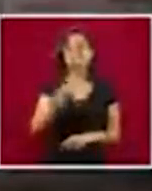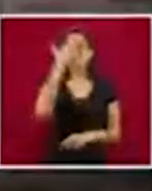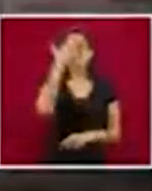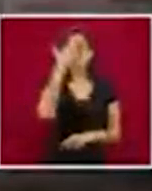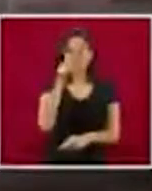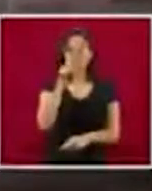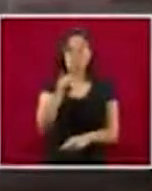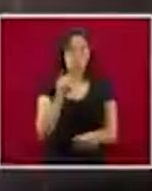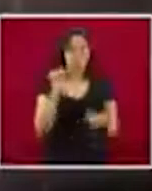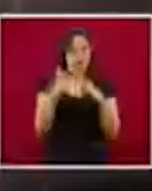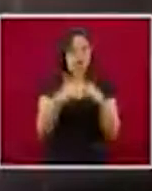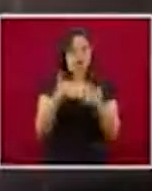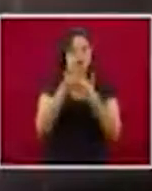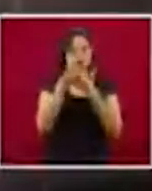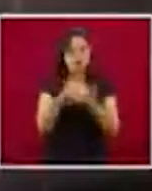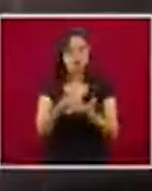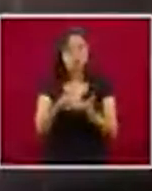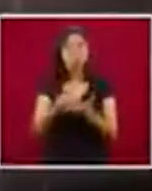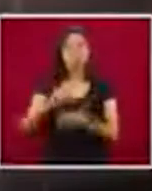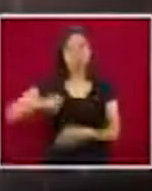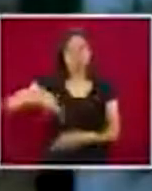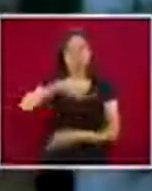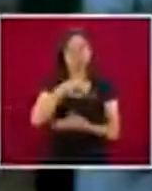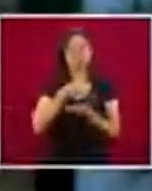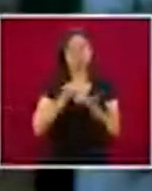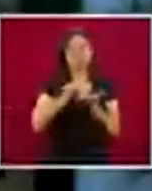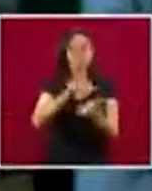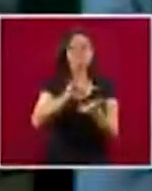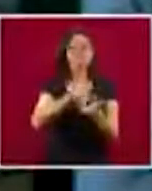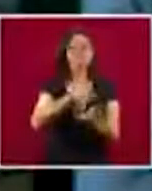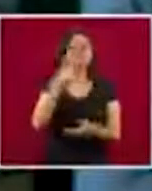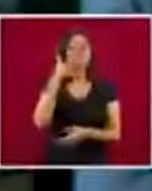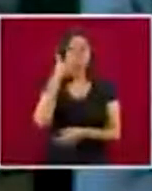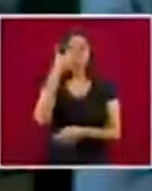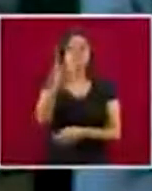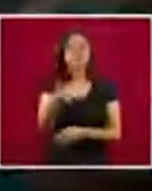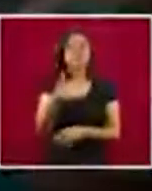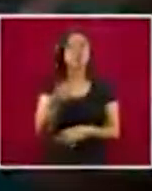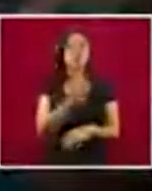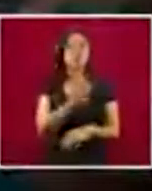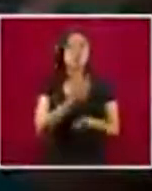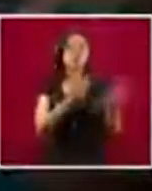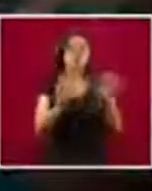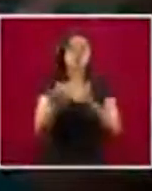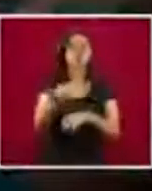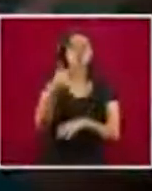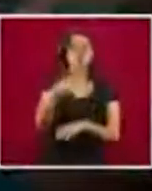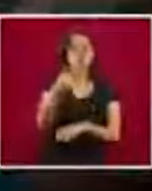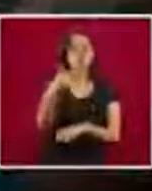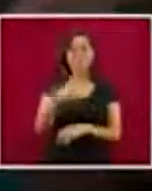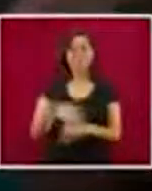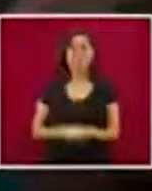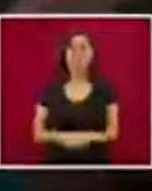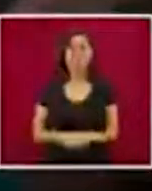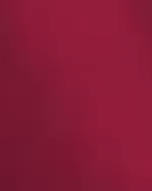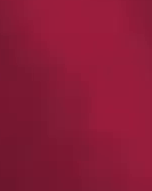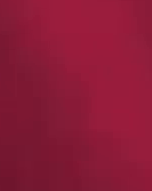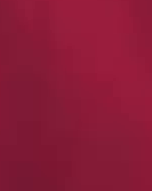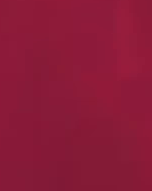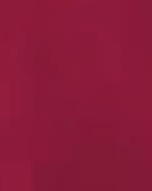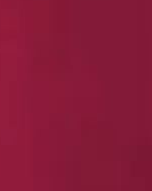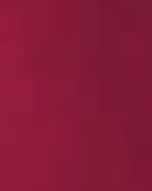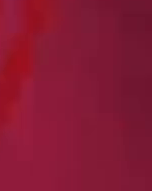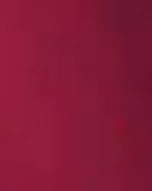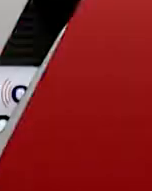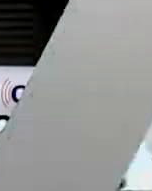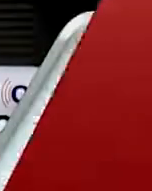bandera blanca de la paz. Recuerda, si necesitas ayuda, cuentas con nosotros. Llama al 911.